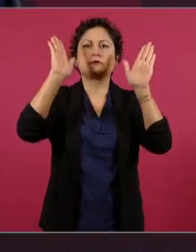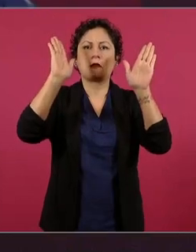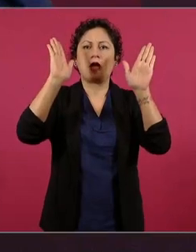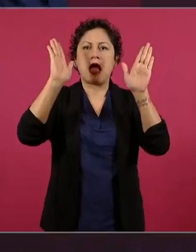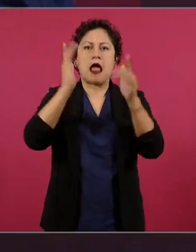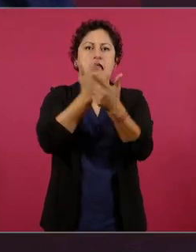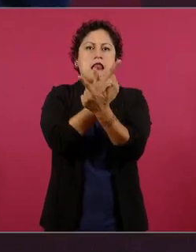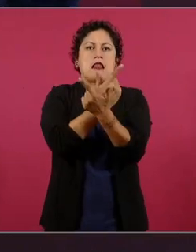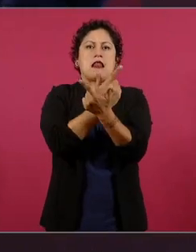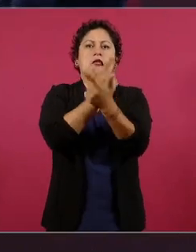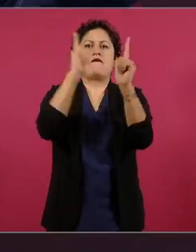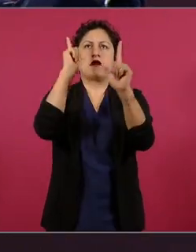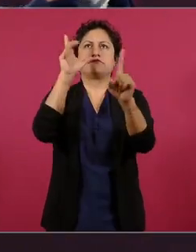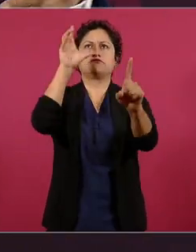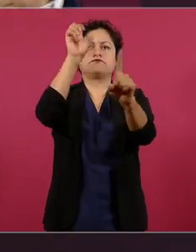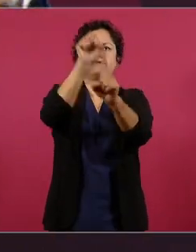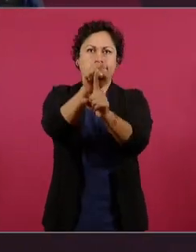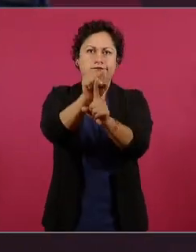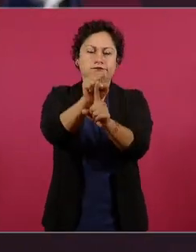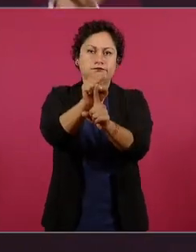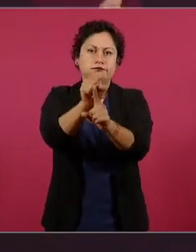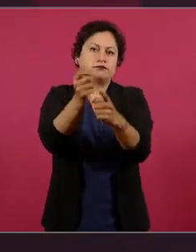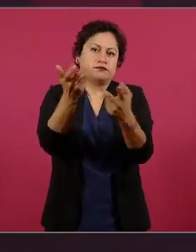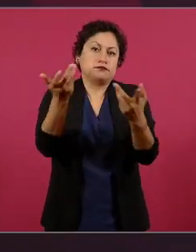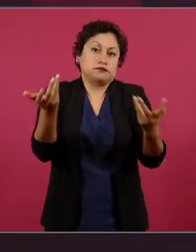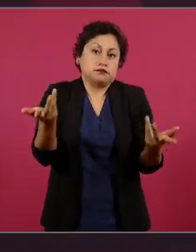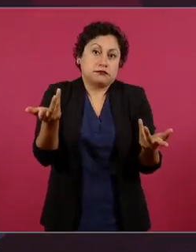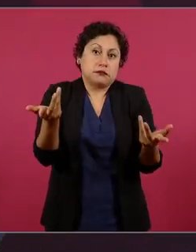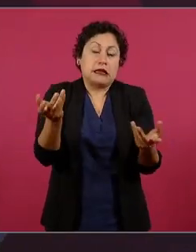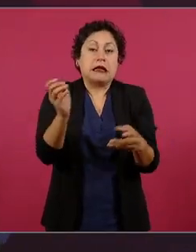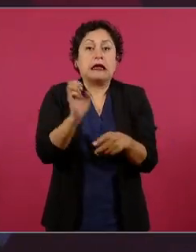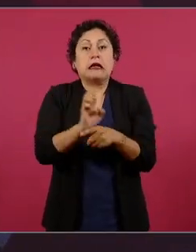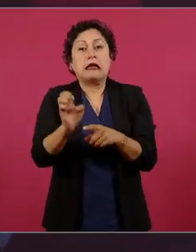pero van a